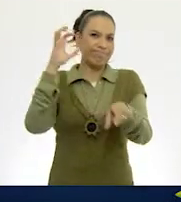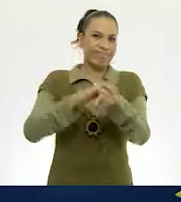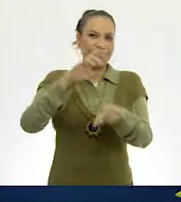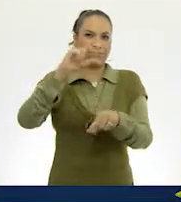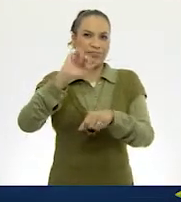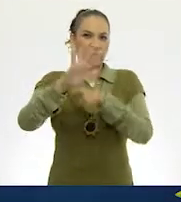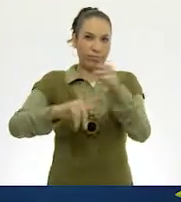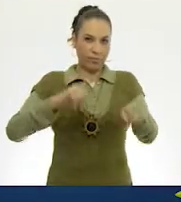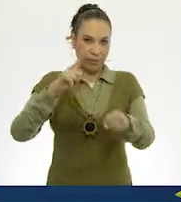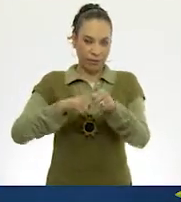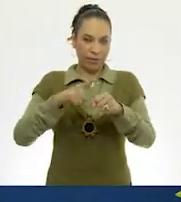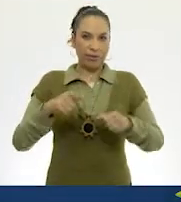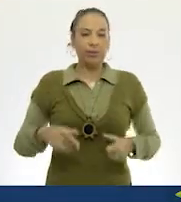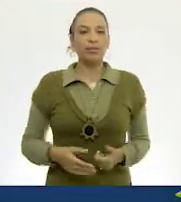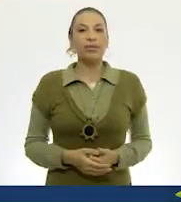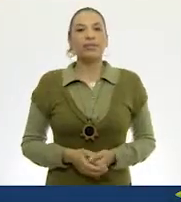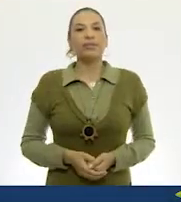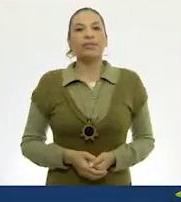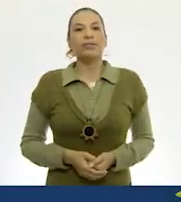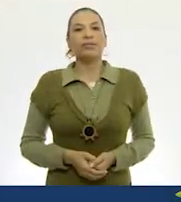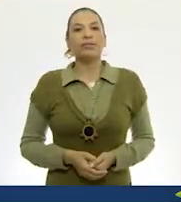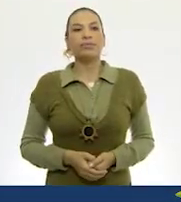depredadores.